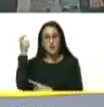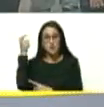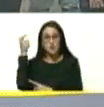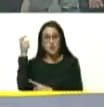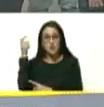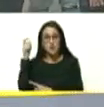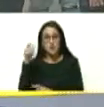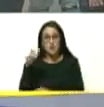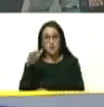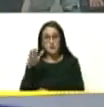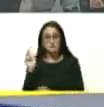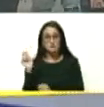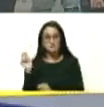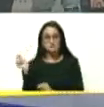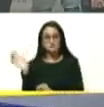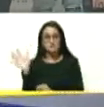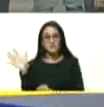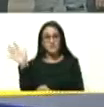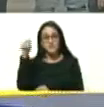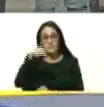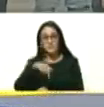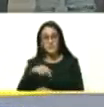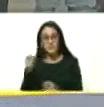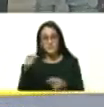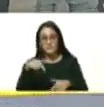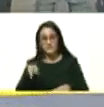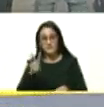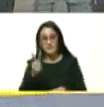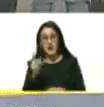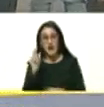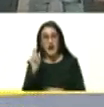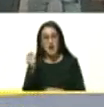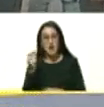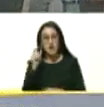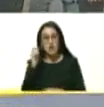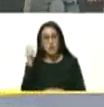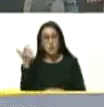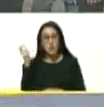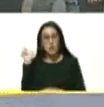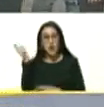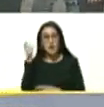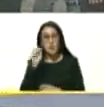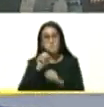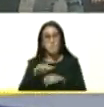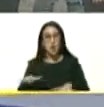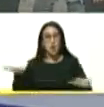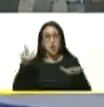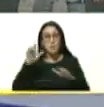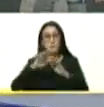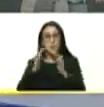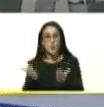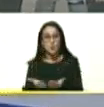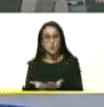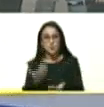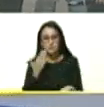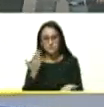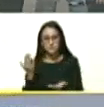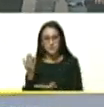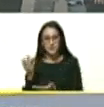para el país y muy pronto arroz del Guárico para el mundo. Adelante, gobernador,